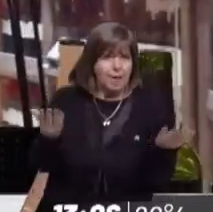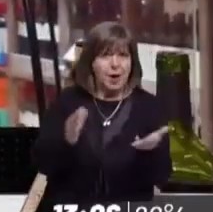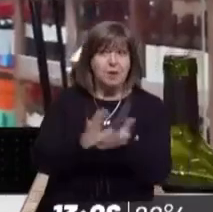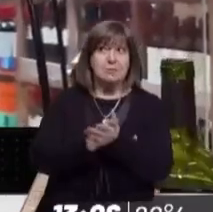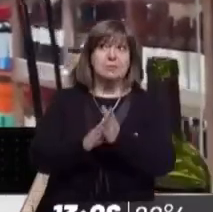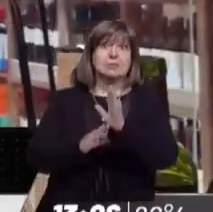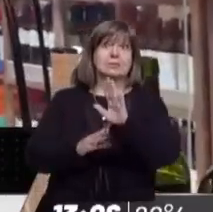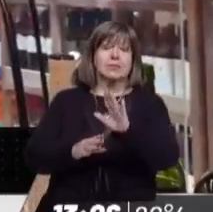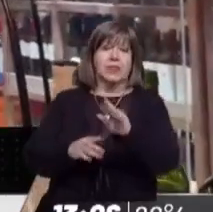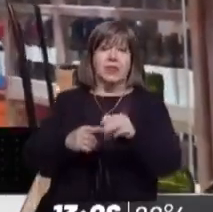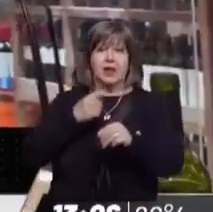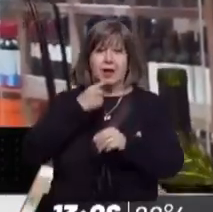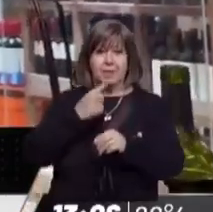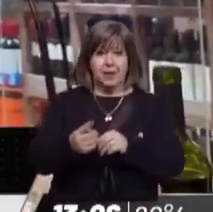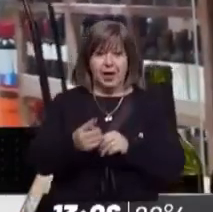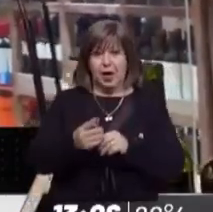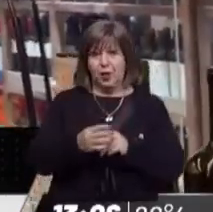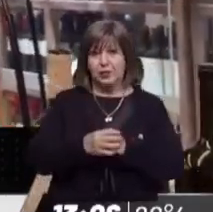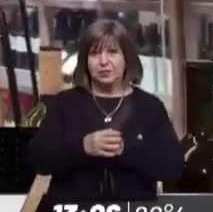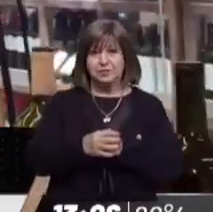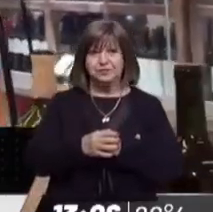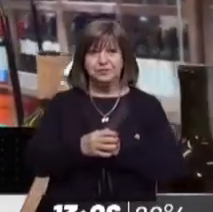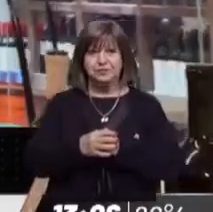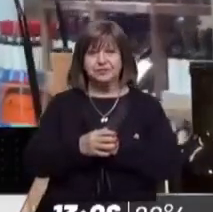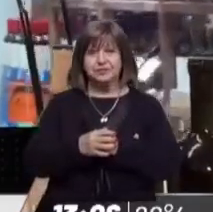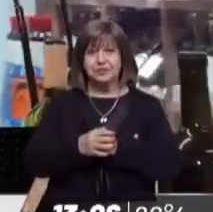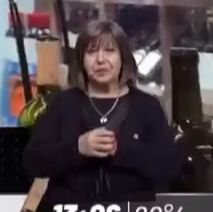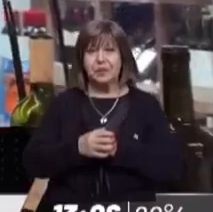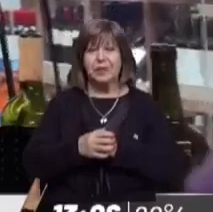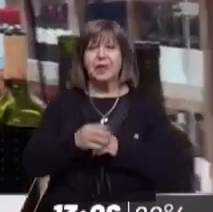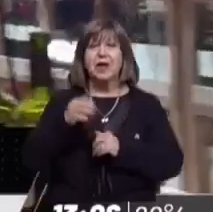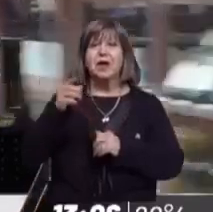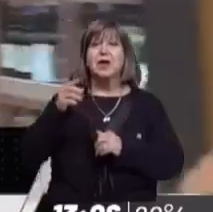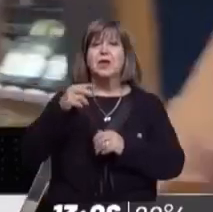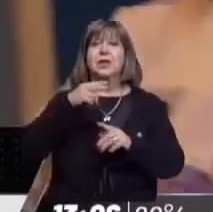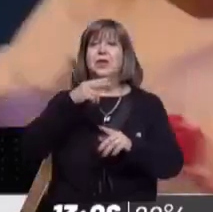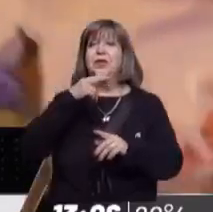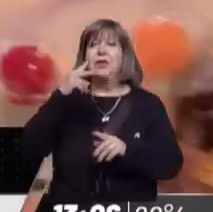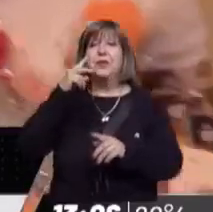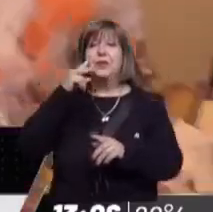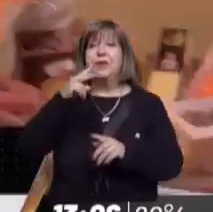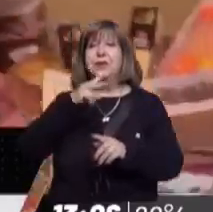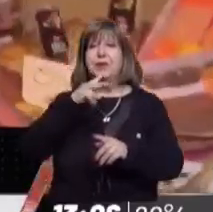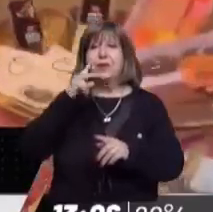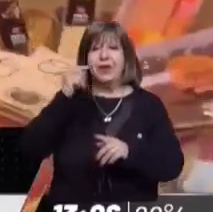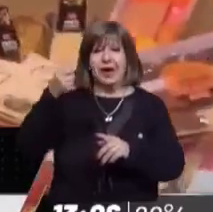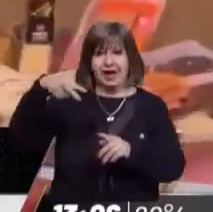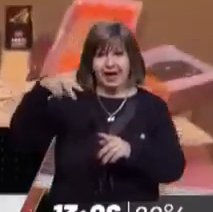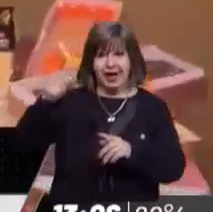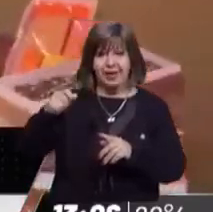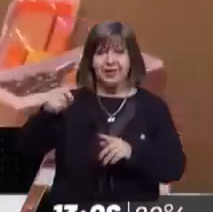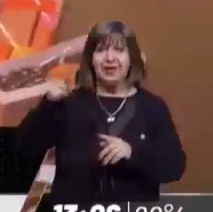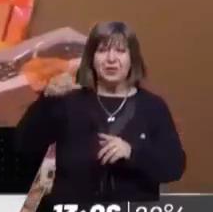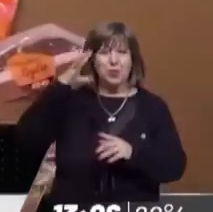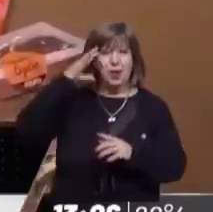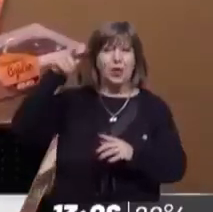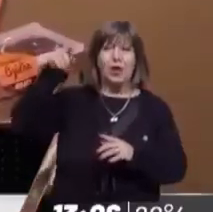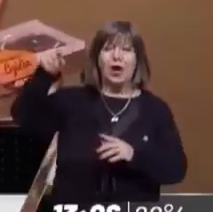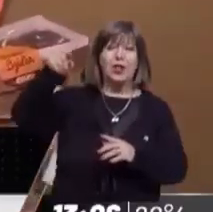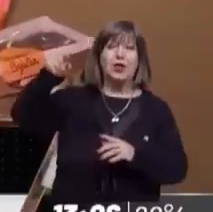Responde Viviana que me dice, no me ponga repostera, poneme chocolatera. Viviana, te hicimos una nota cuando hiciste un huevo gigante de Pascua, ¿te